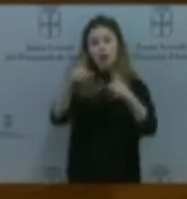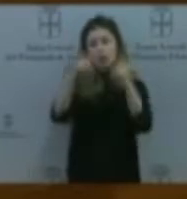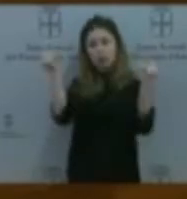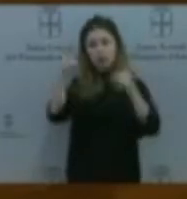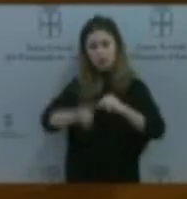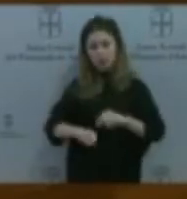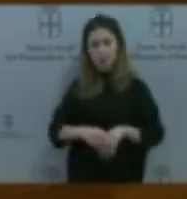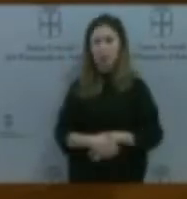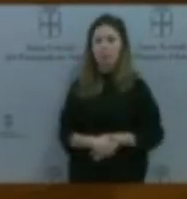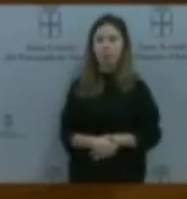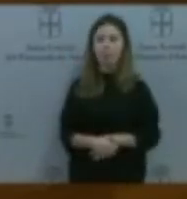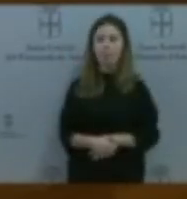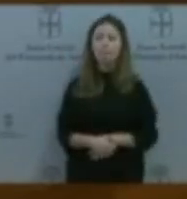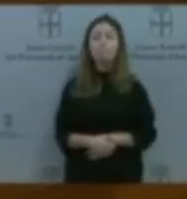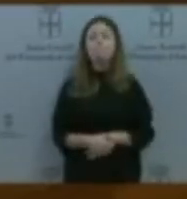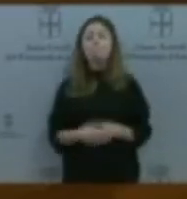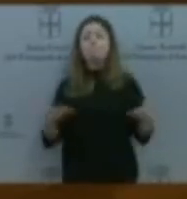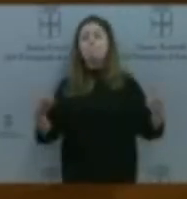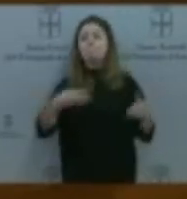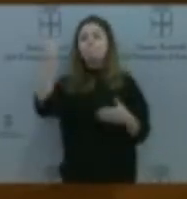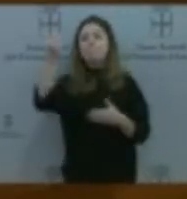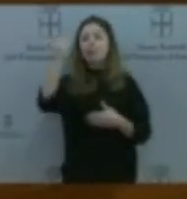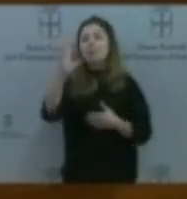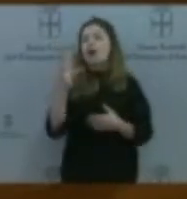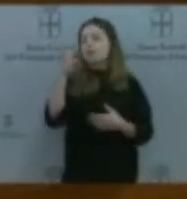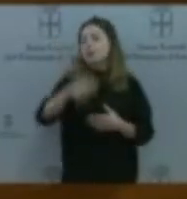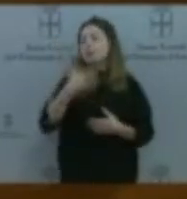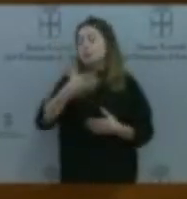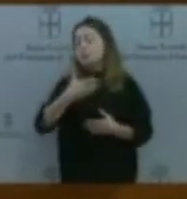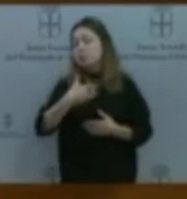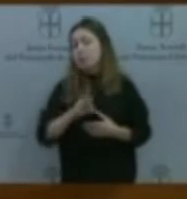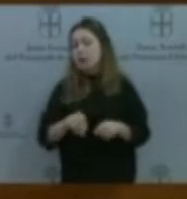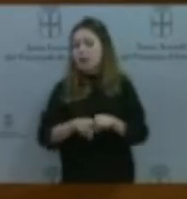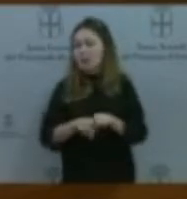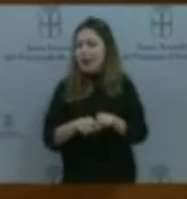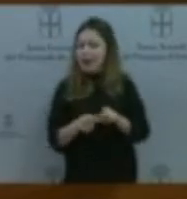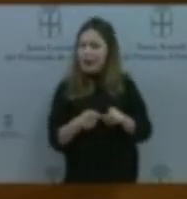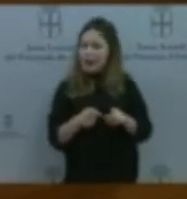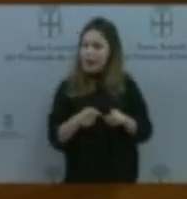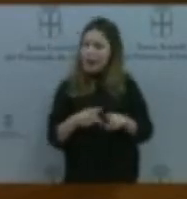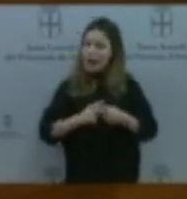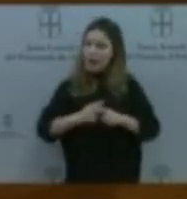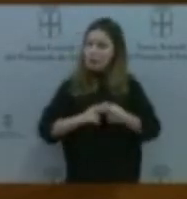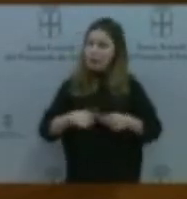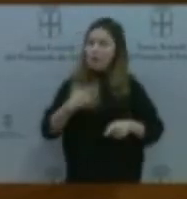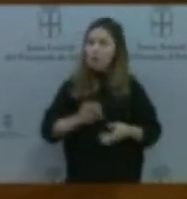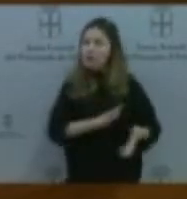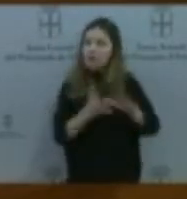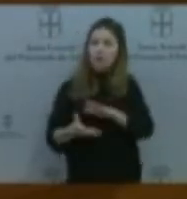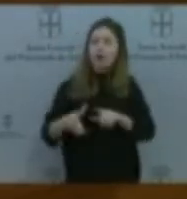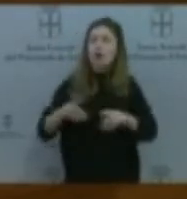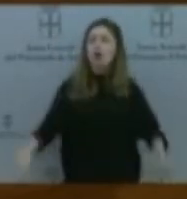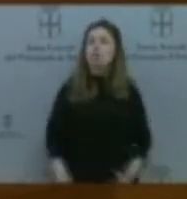Y creemos que además, pues puede ser una palanca que puede transformar y que puede impulsar cambios fundamentales, un programa de